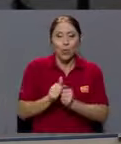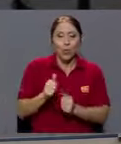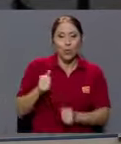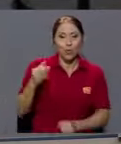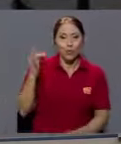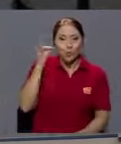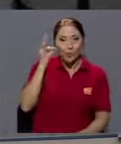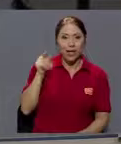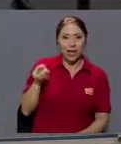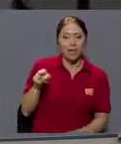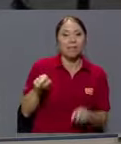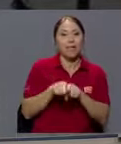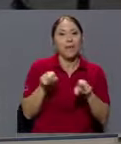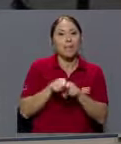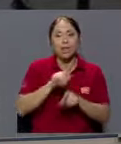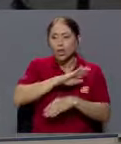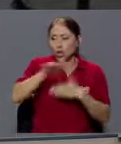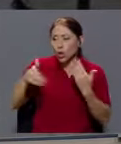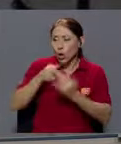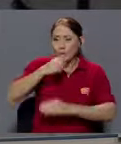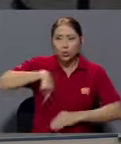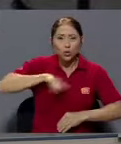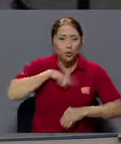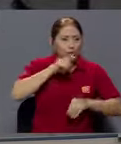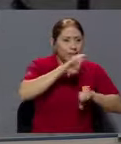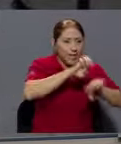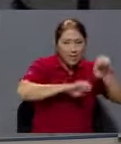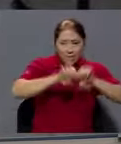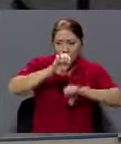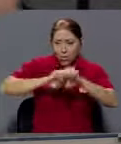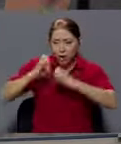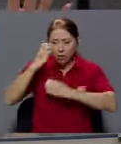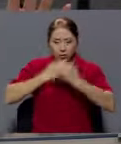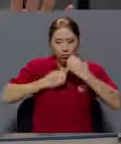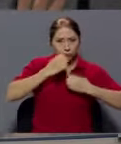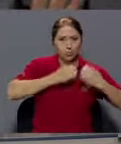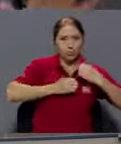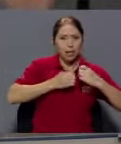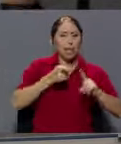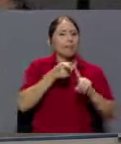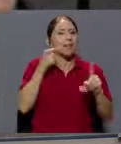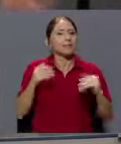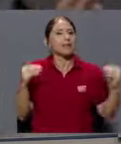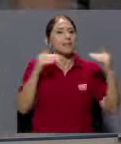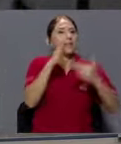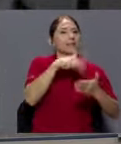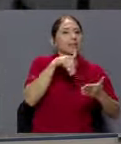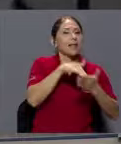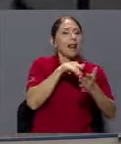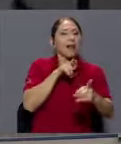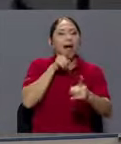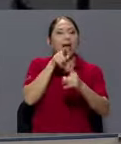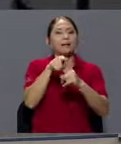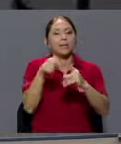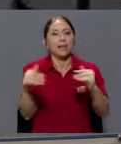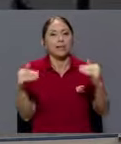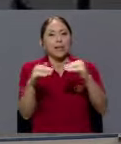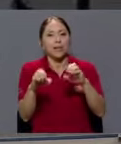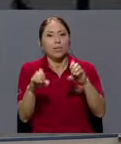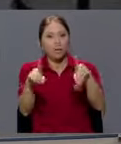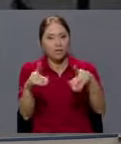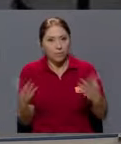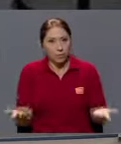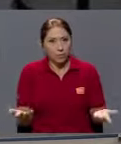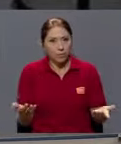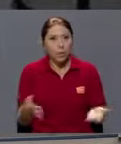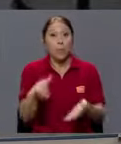Isabel mencionaba, también hay que evaluarnos todos, desde el nivel central hasta el nivel educativo, y por